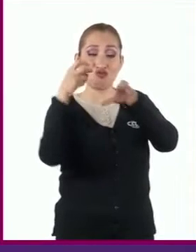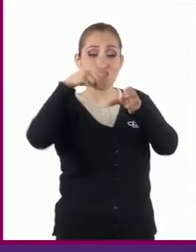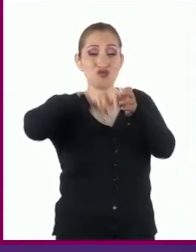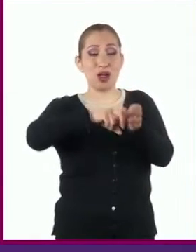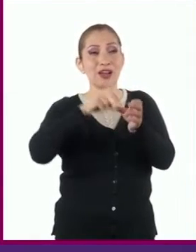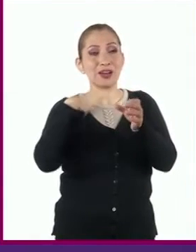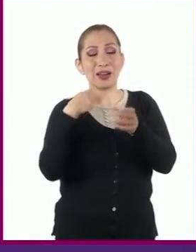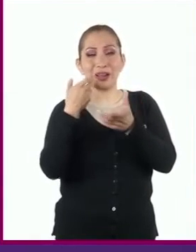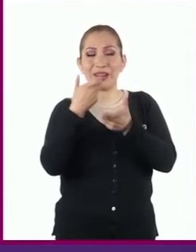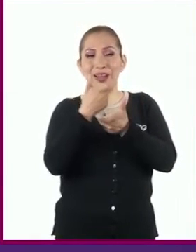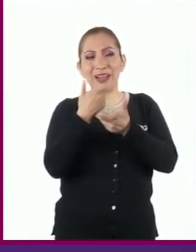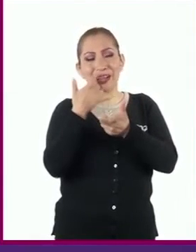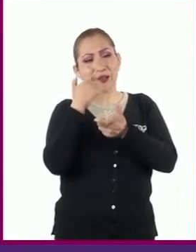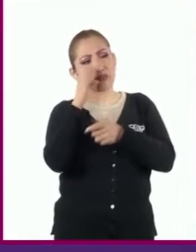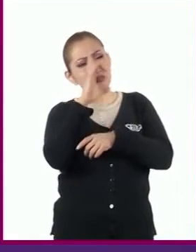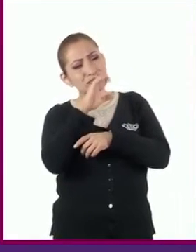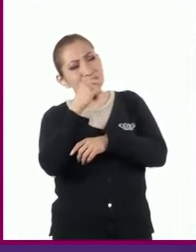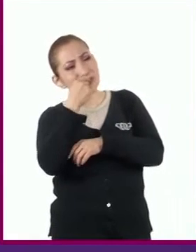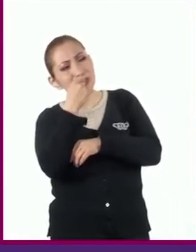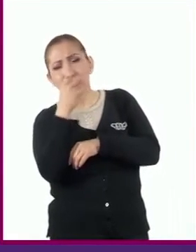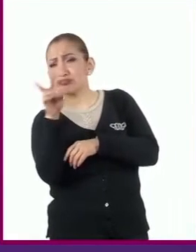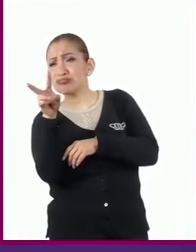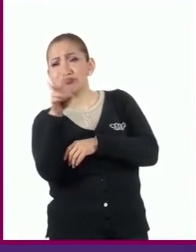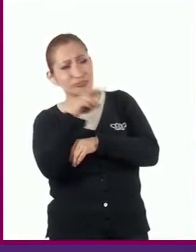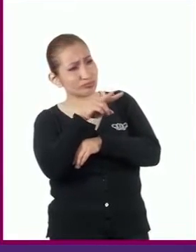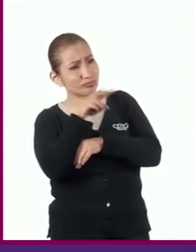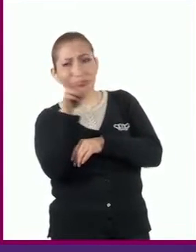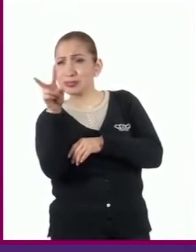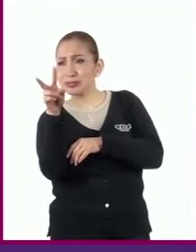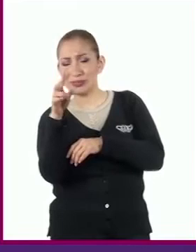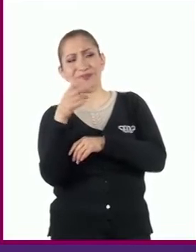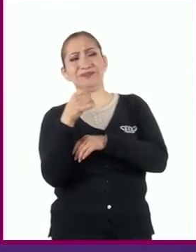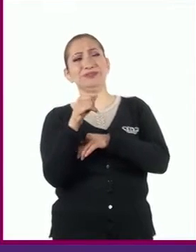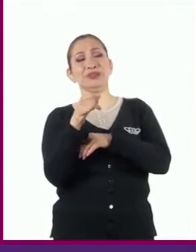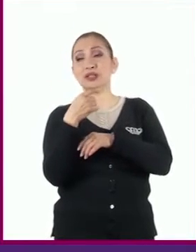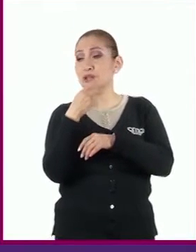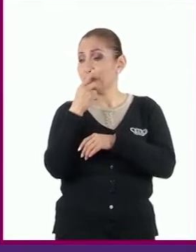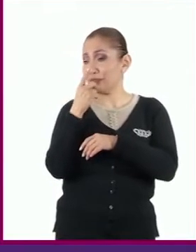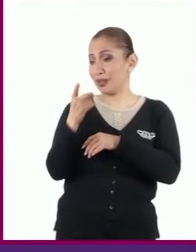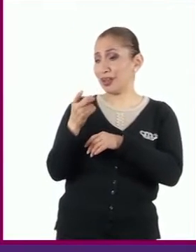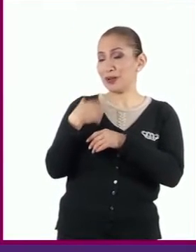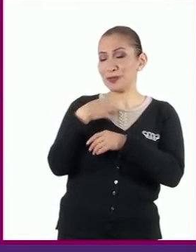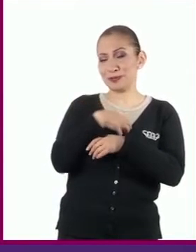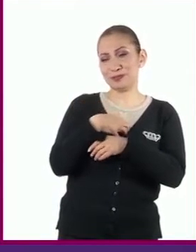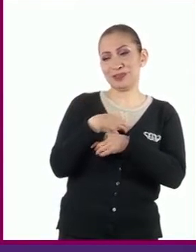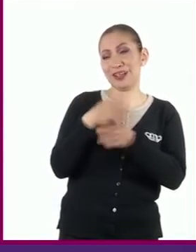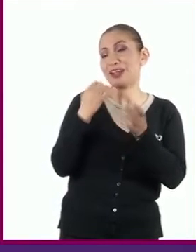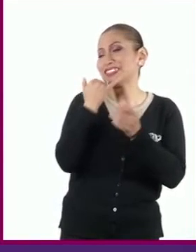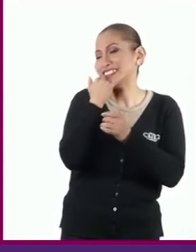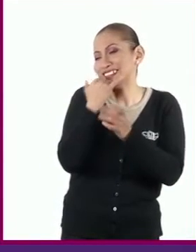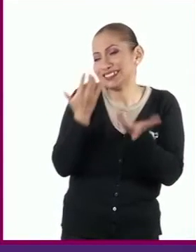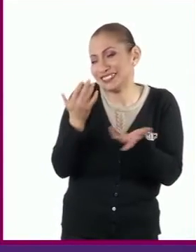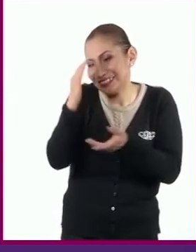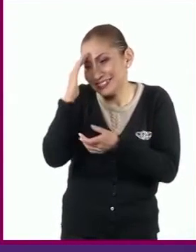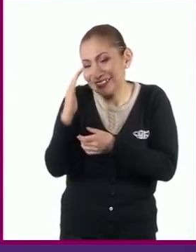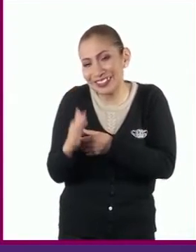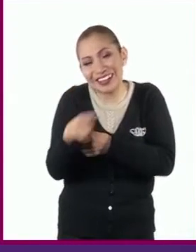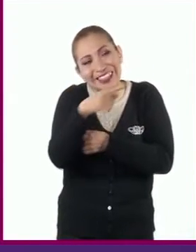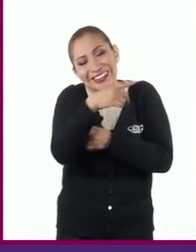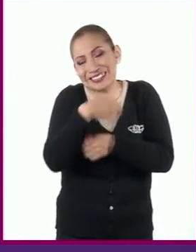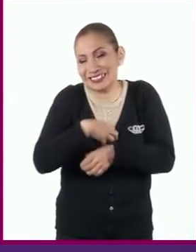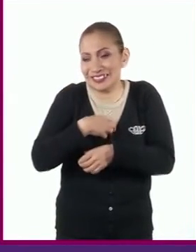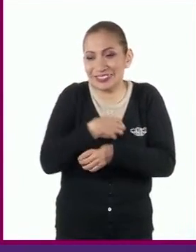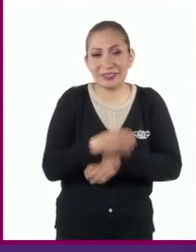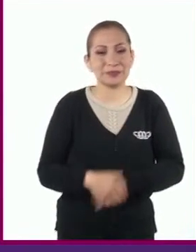ansioso, sarcástico y curioso que nos miró a los dos con ironía, le dije poniéndome dichoso: perdóneme, señor, esta